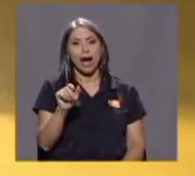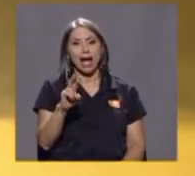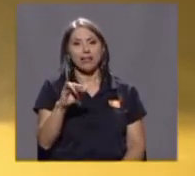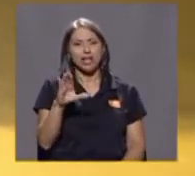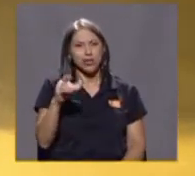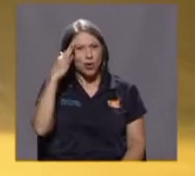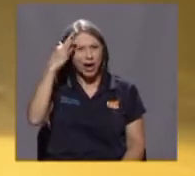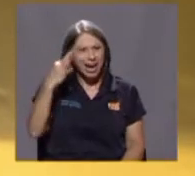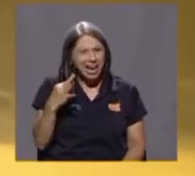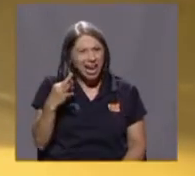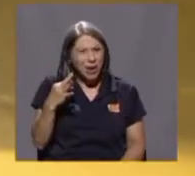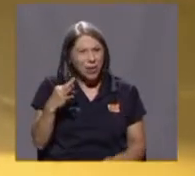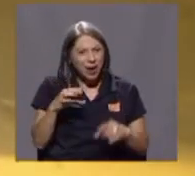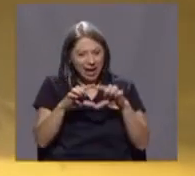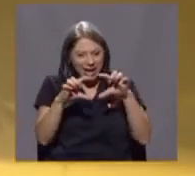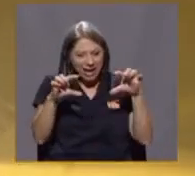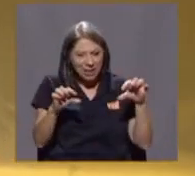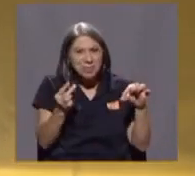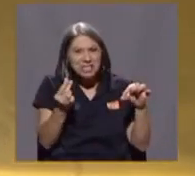1.